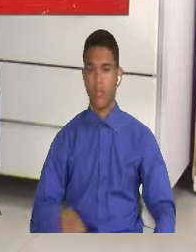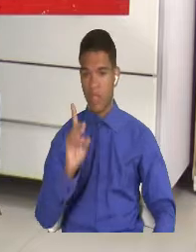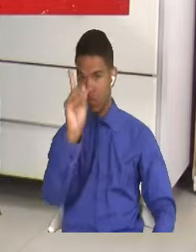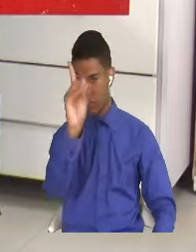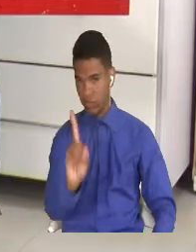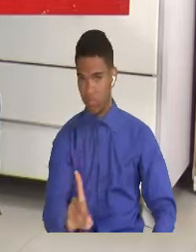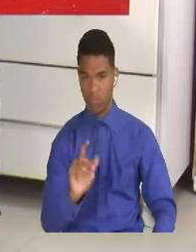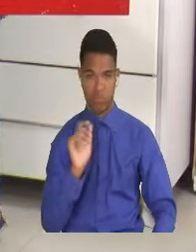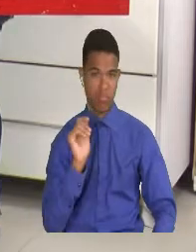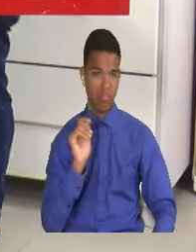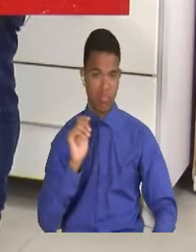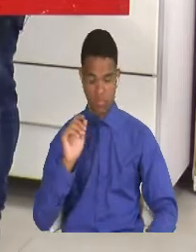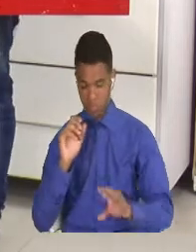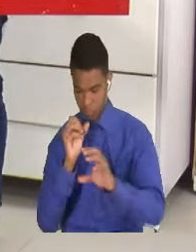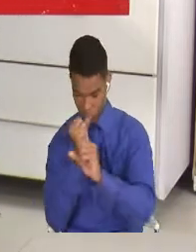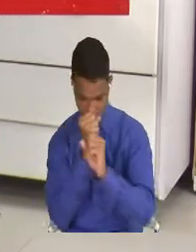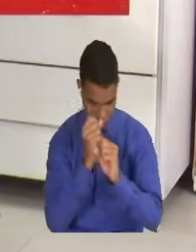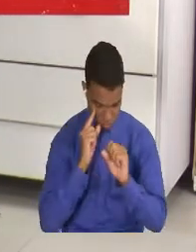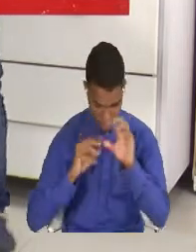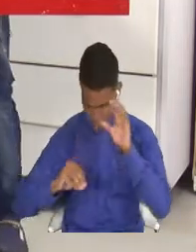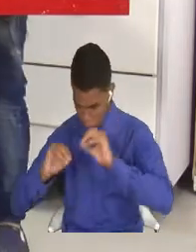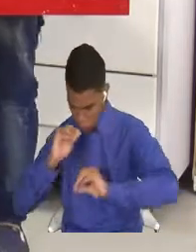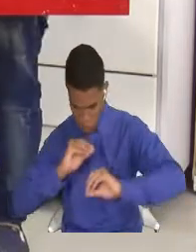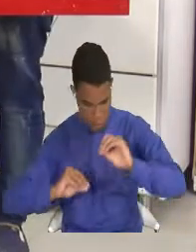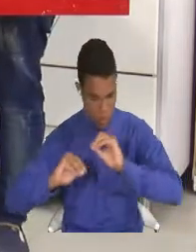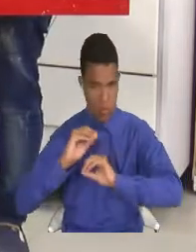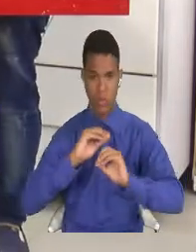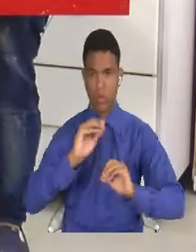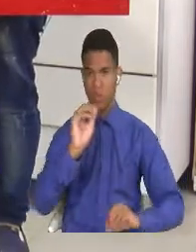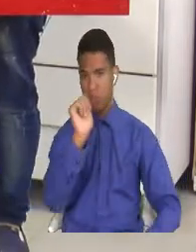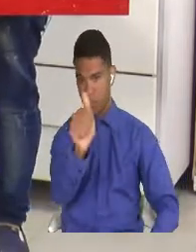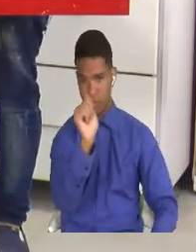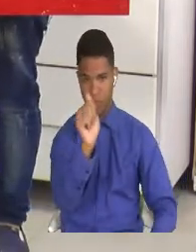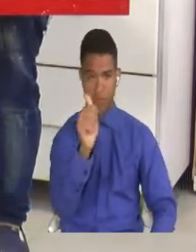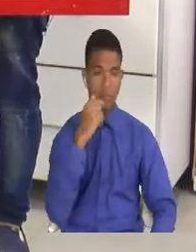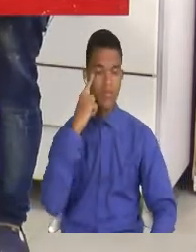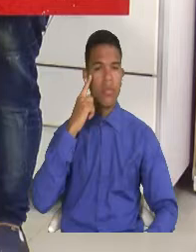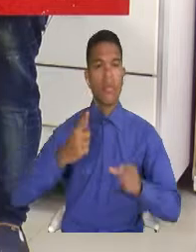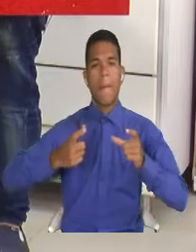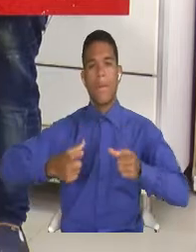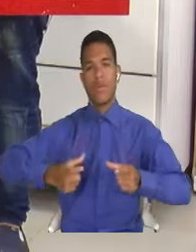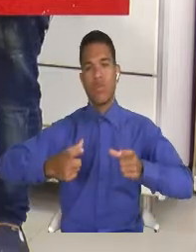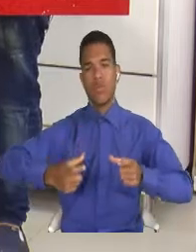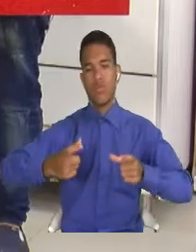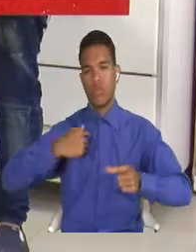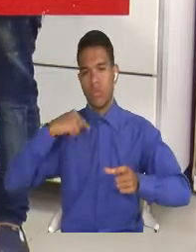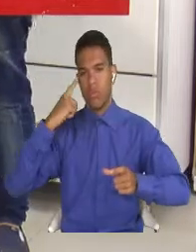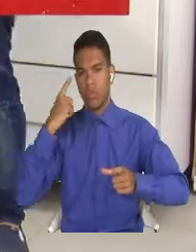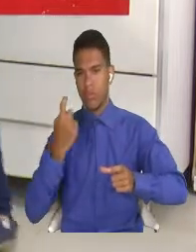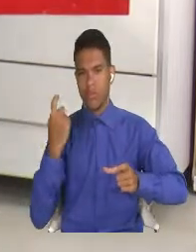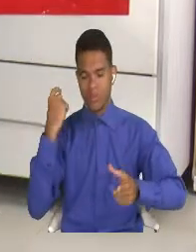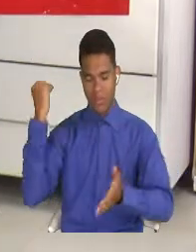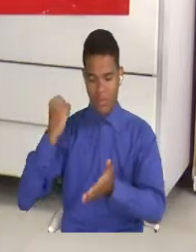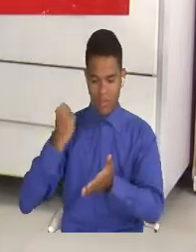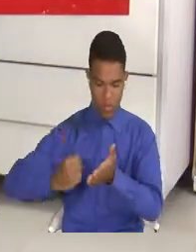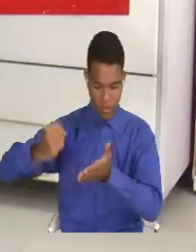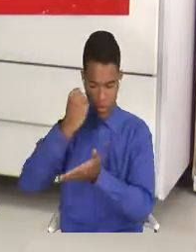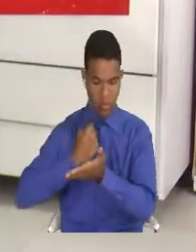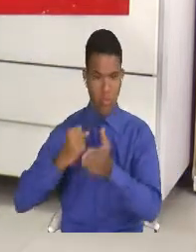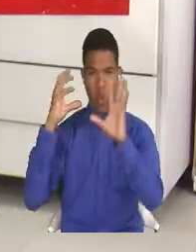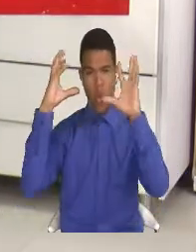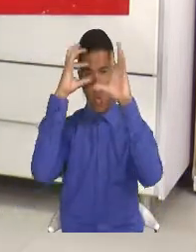gusto. Vale. Entonces ya nuestra carne está preparada. Yo voy a buscar un plato. Nuestra salsa hoy es oscura. Entonces sí, vamos